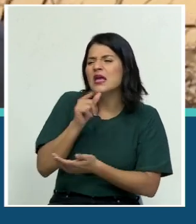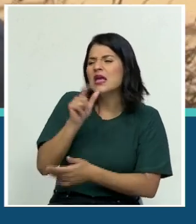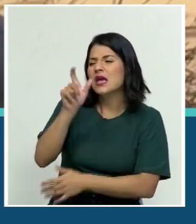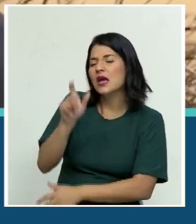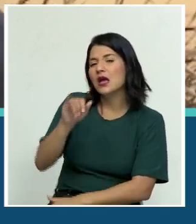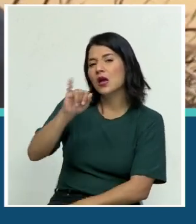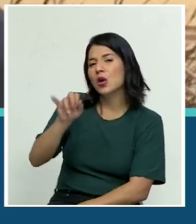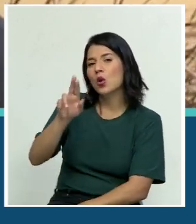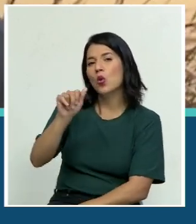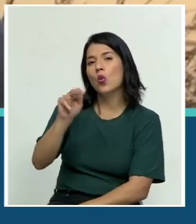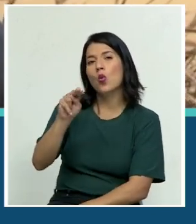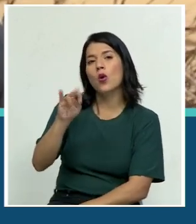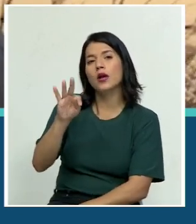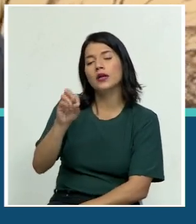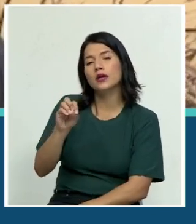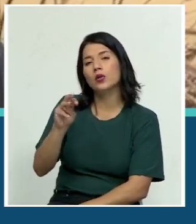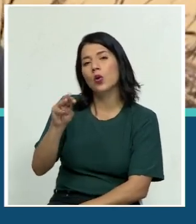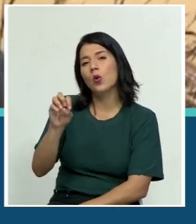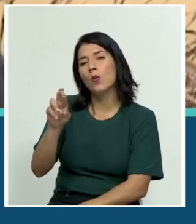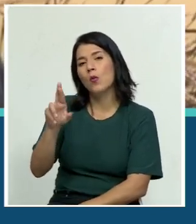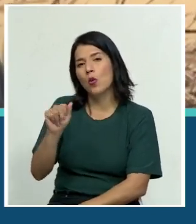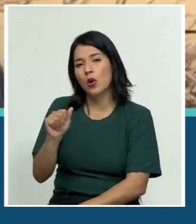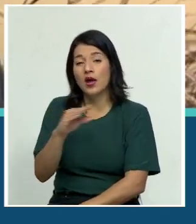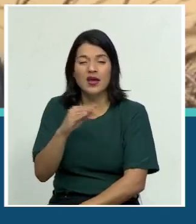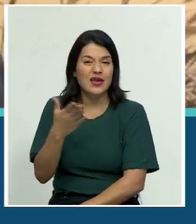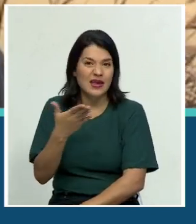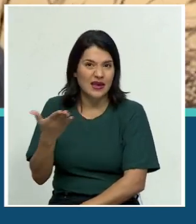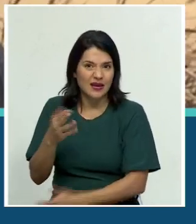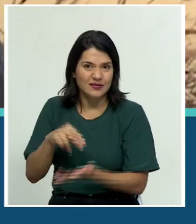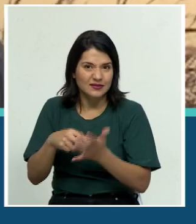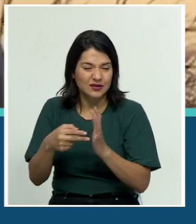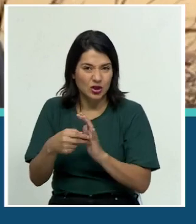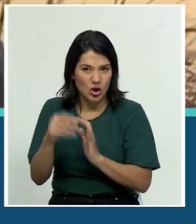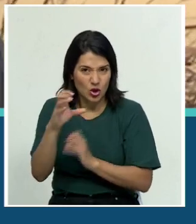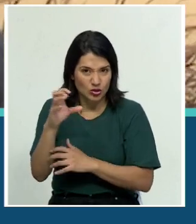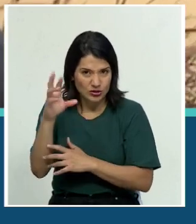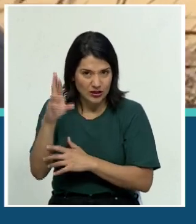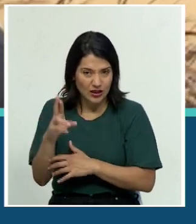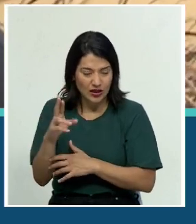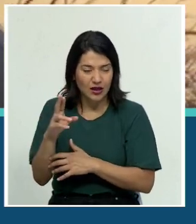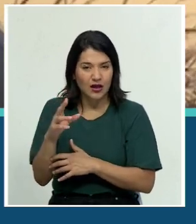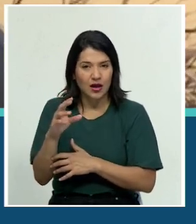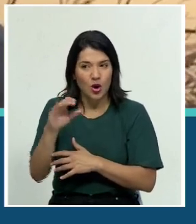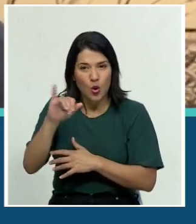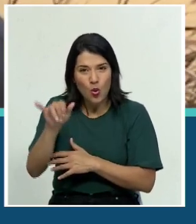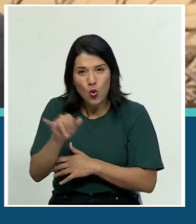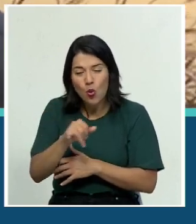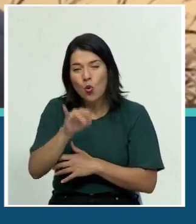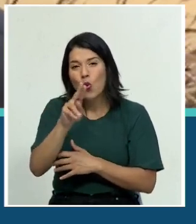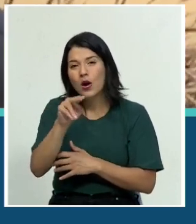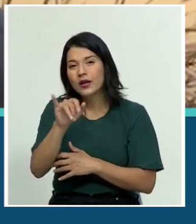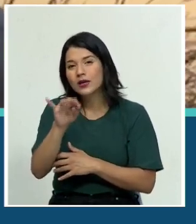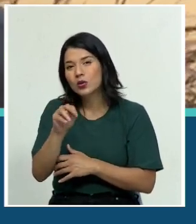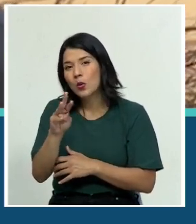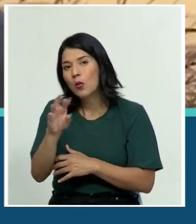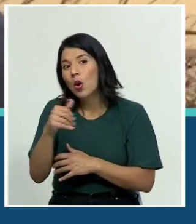representó Juanito Mora cuando Costa Rica apenas empezaba a caminar como república